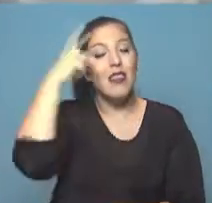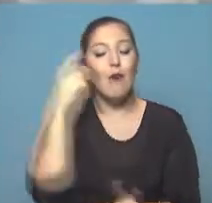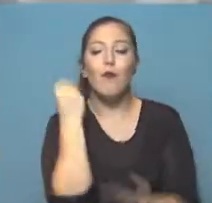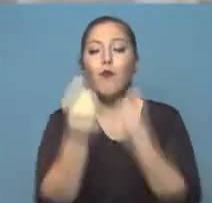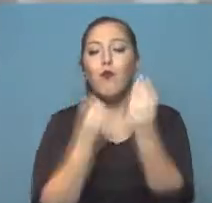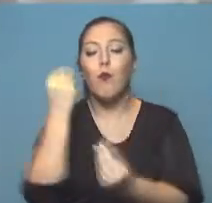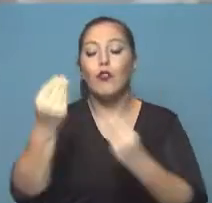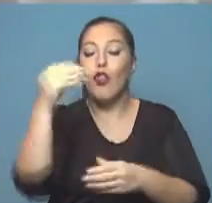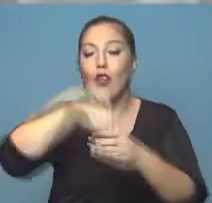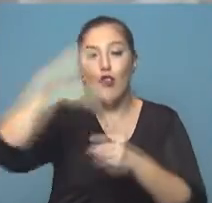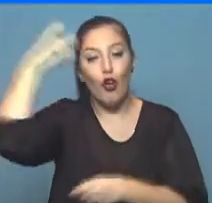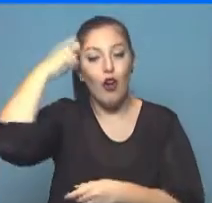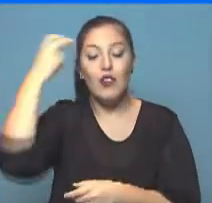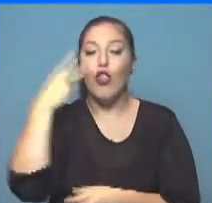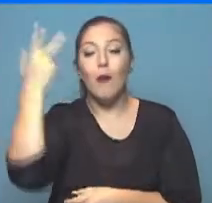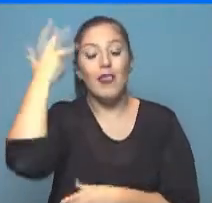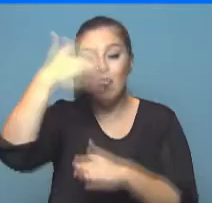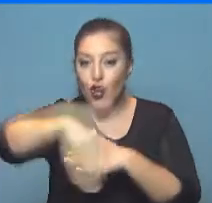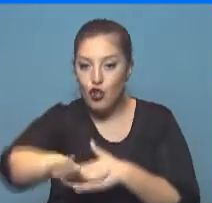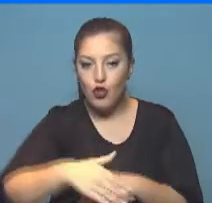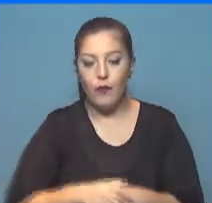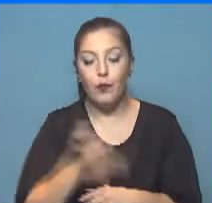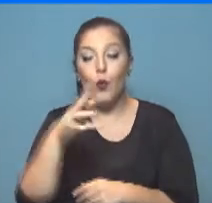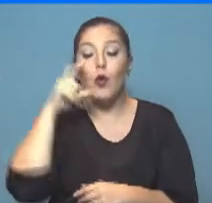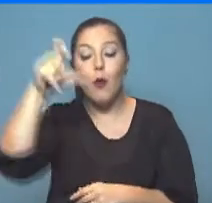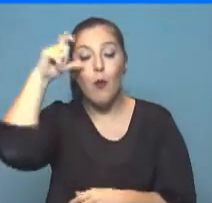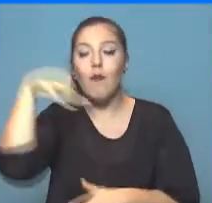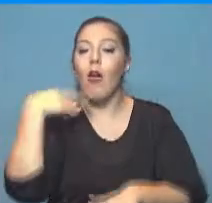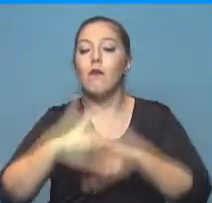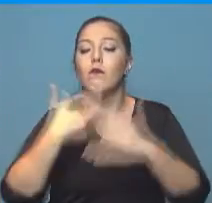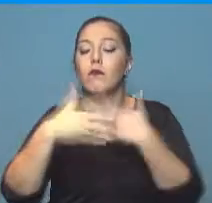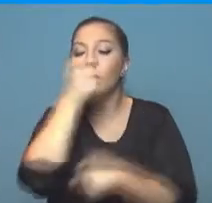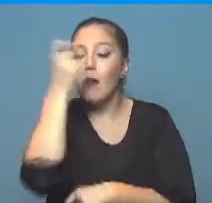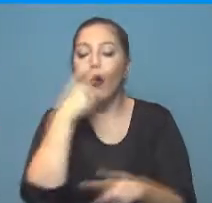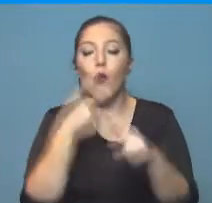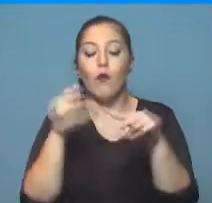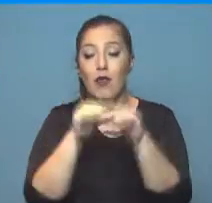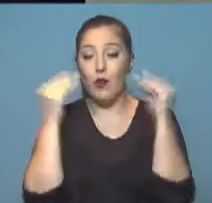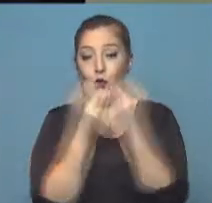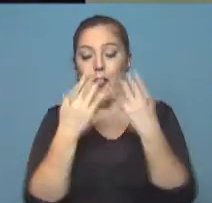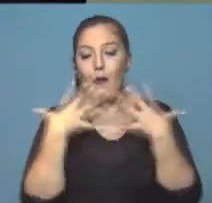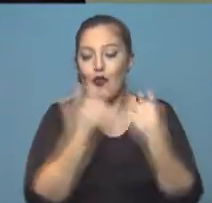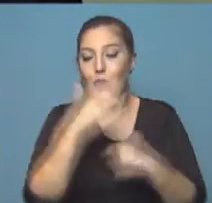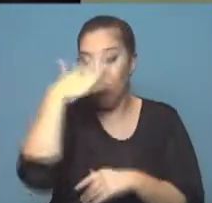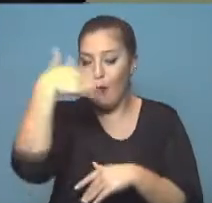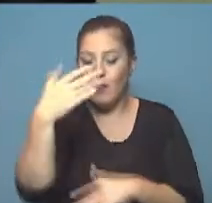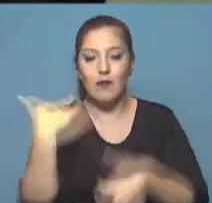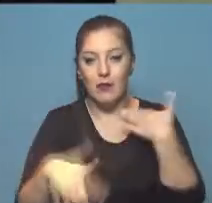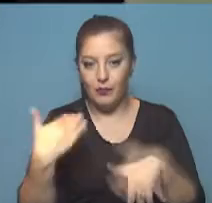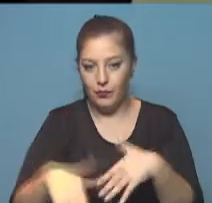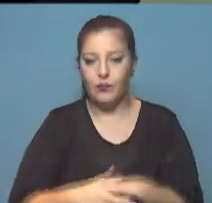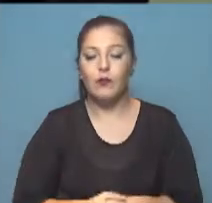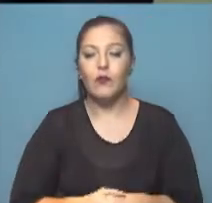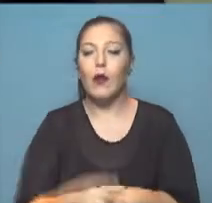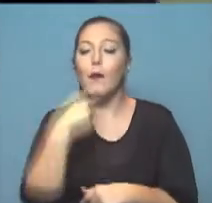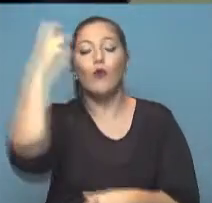a partir de 2018. Uribe avanzó rápidamente luego de los resultados que lo beneficiaron. Se preguntó ante el Pleno